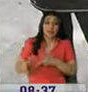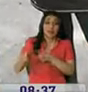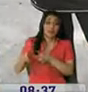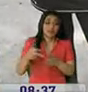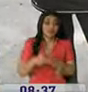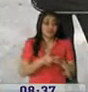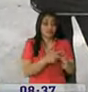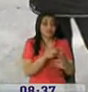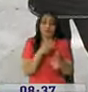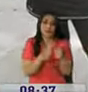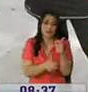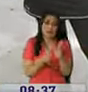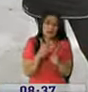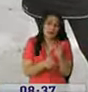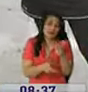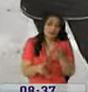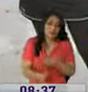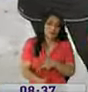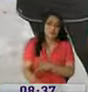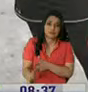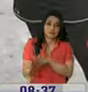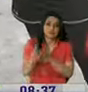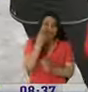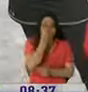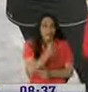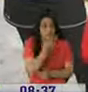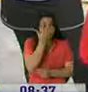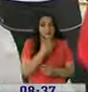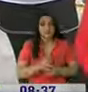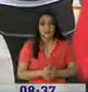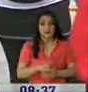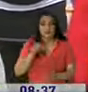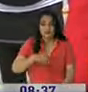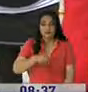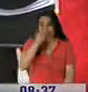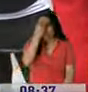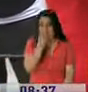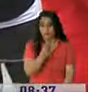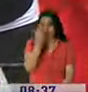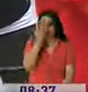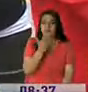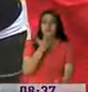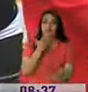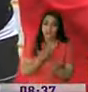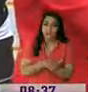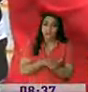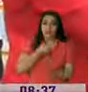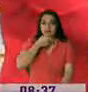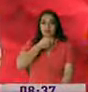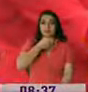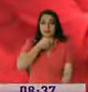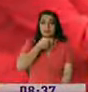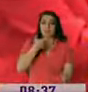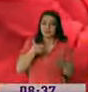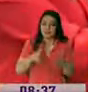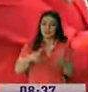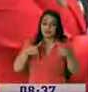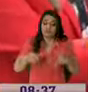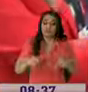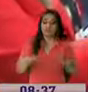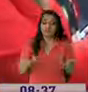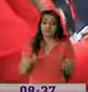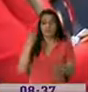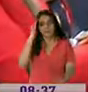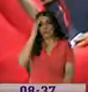el sector. Bueno, las largas filas también. Mi vecino, buenos días. Buenos días, agradeciéndoles también esta entrevista, pues nosotros estamos